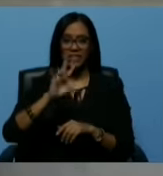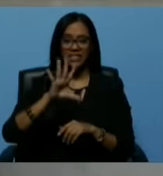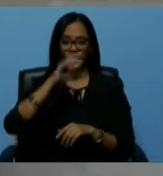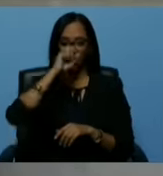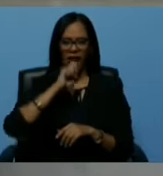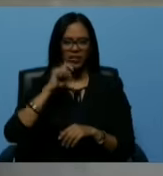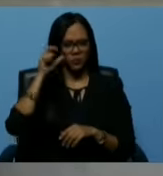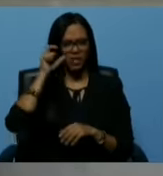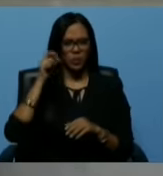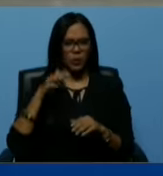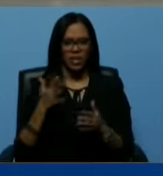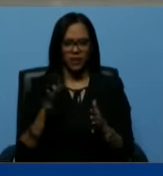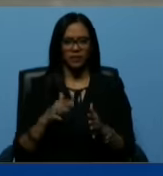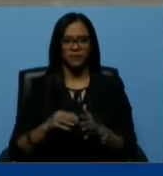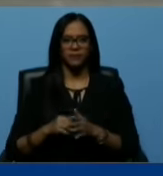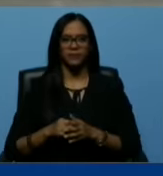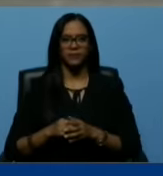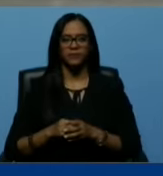días.